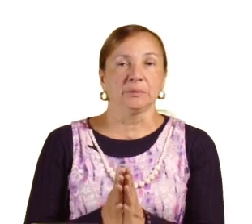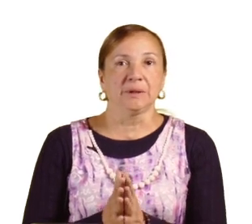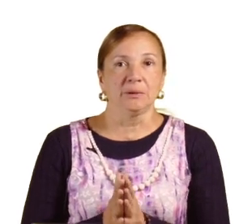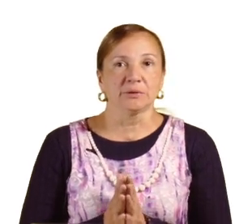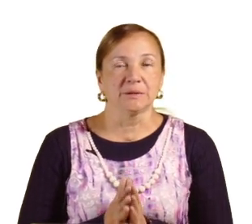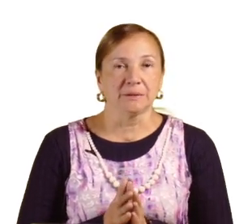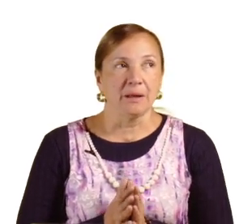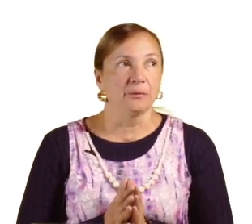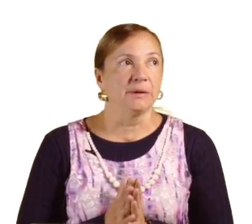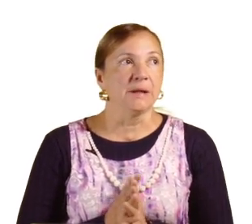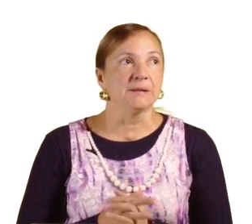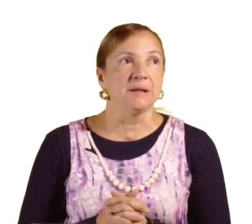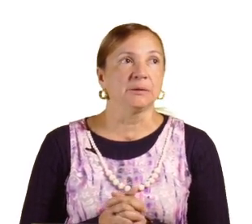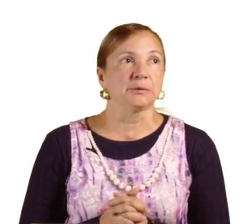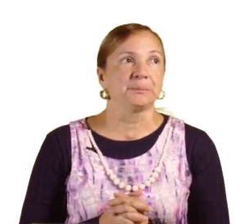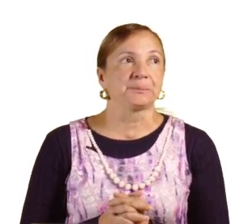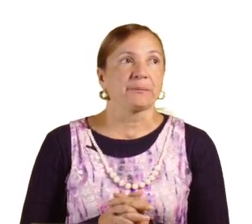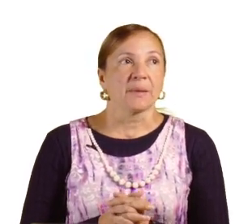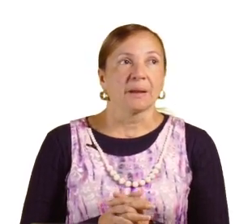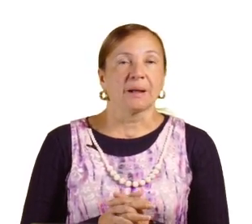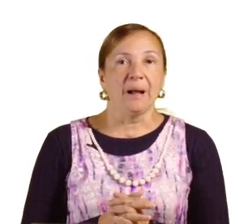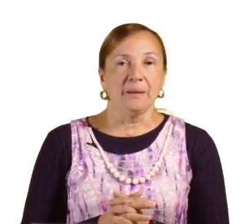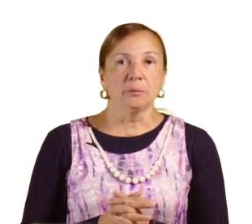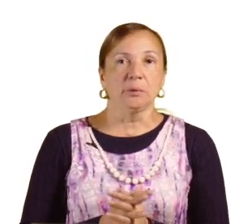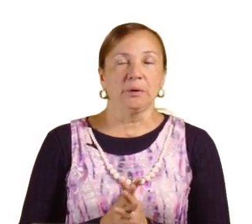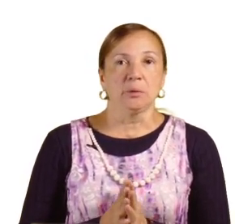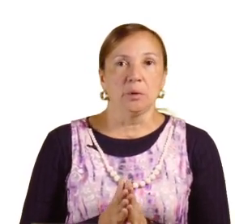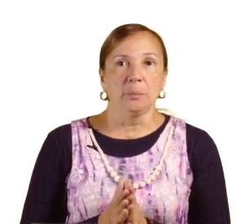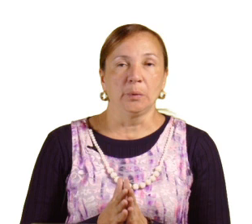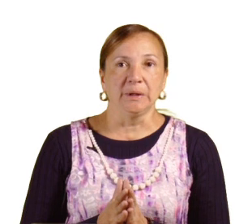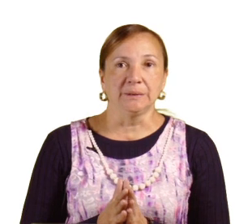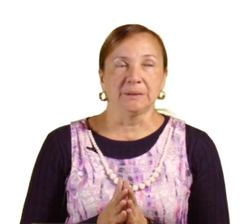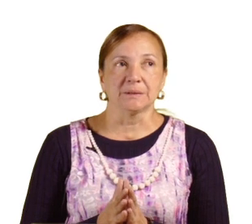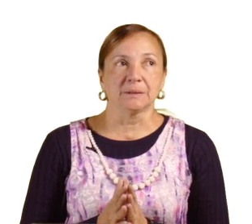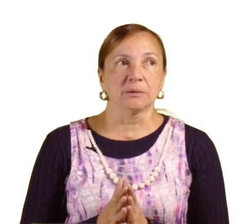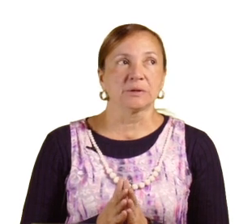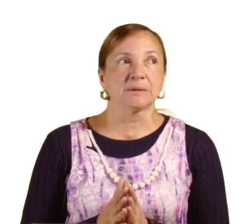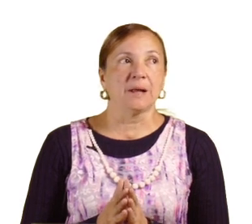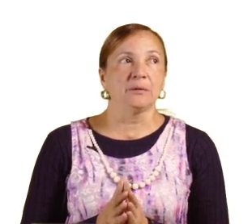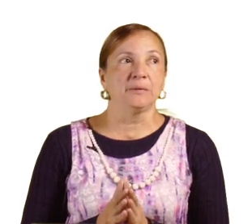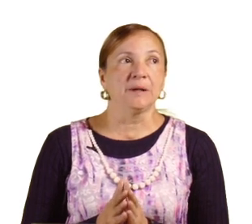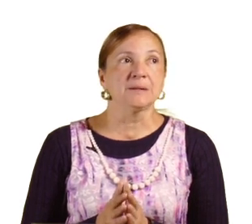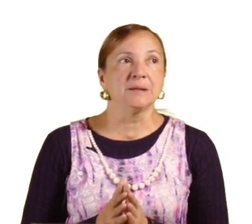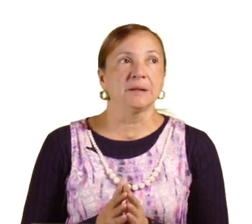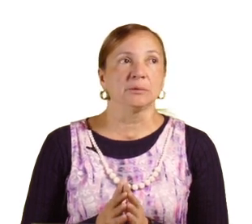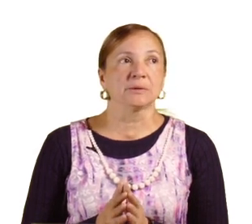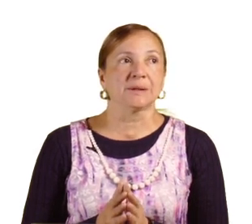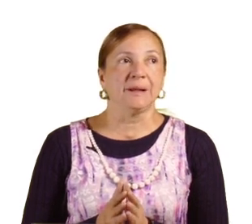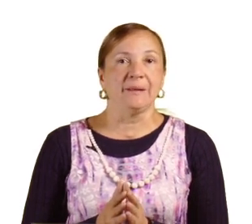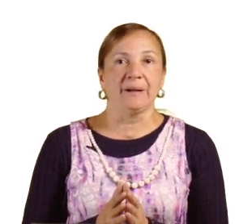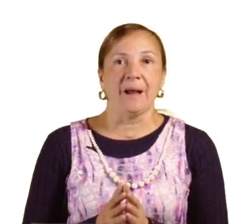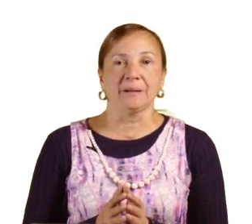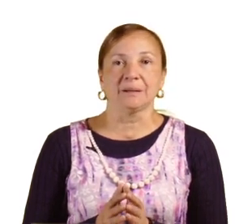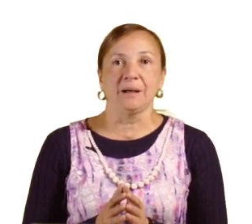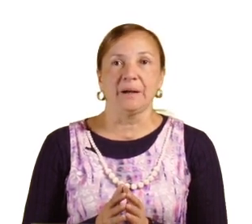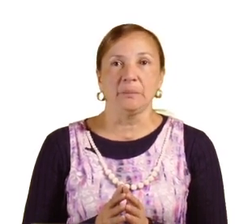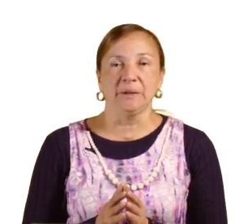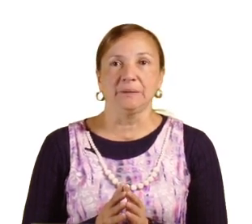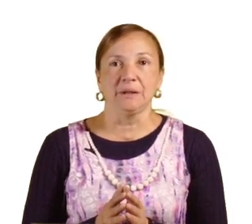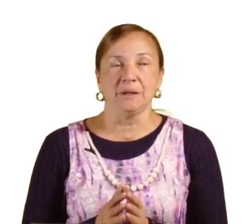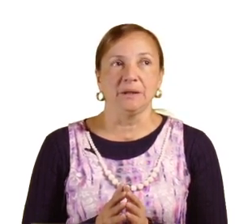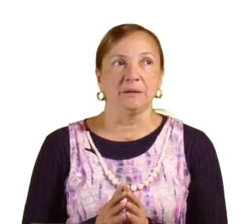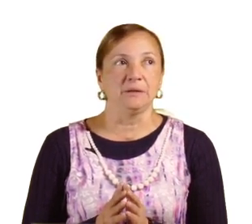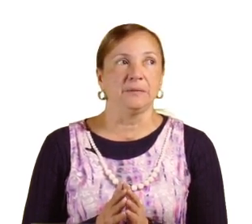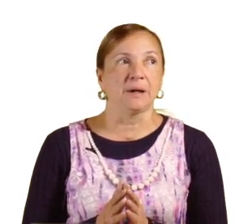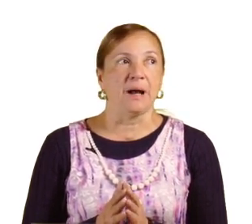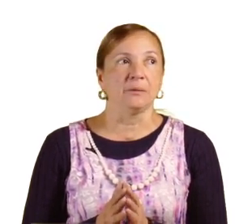Identificación de los estados financieros. Cada uno de los componentes de los estados financieros quedará